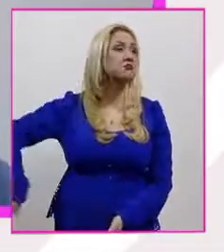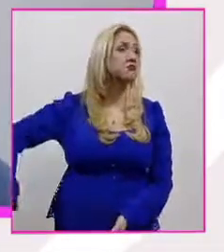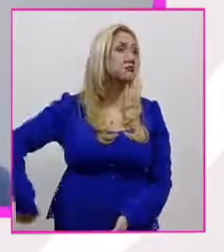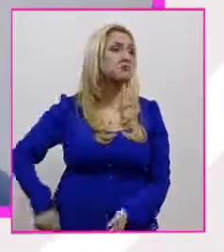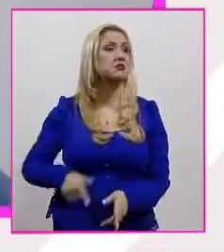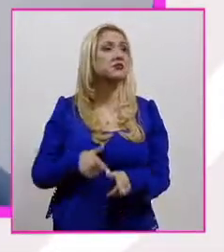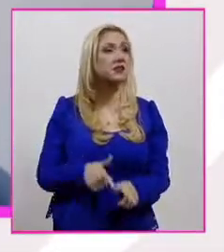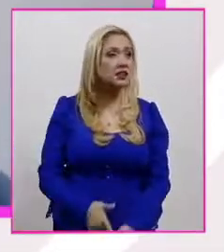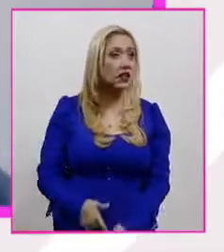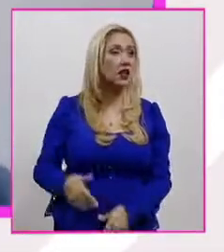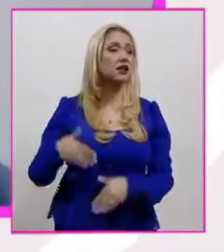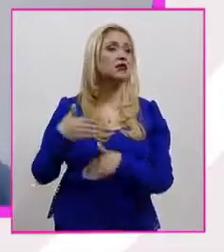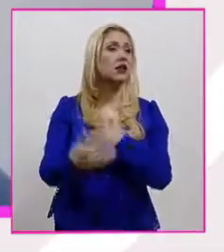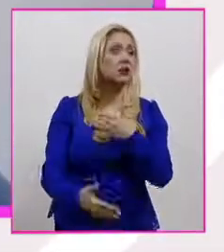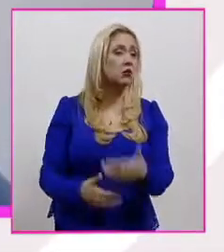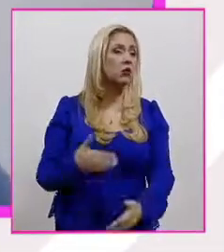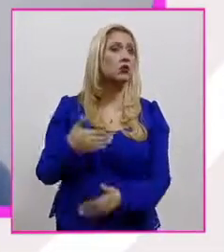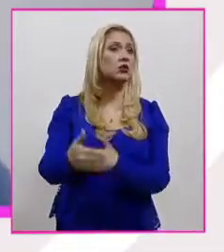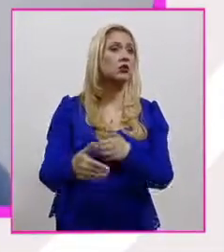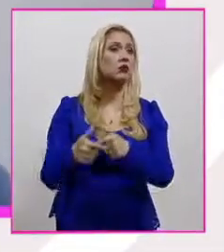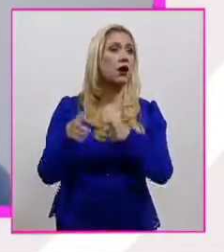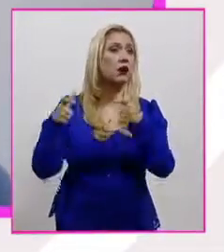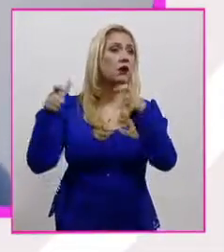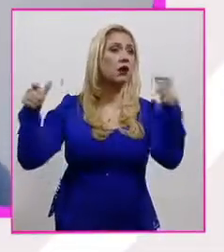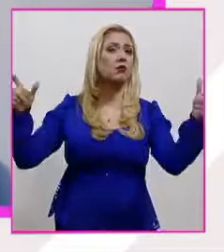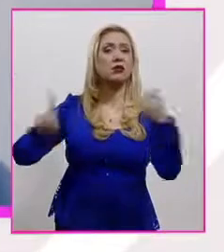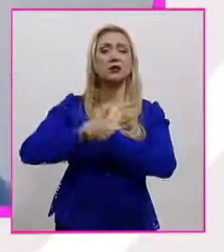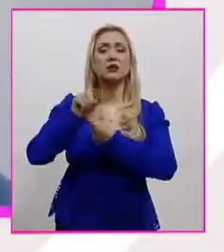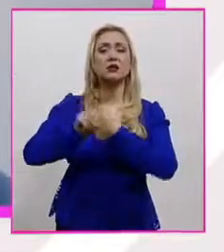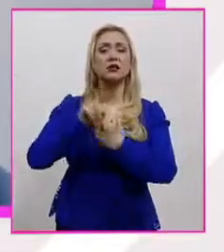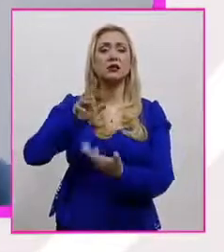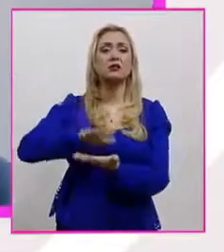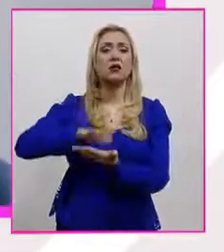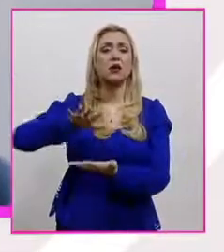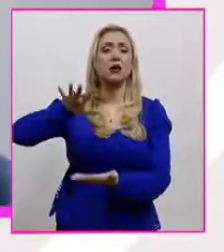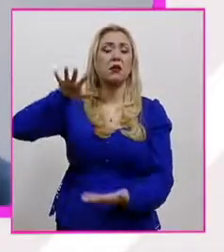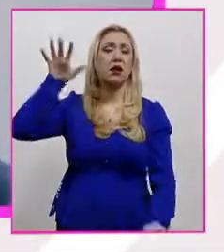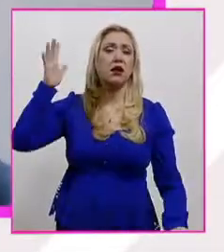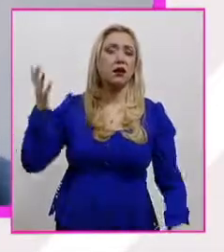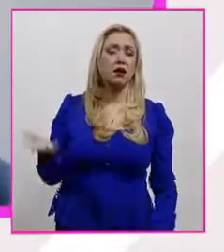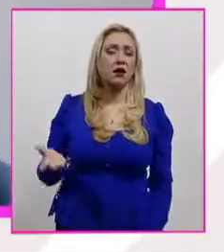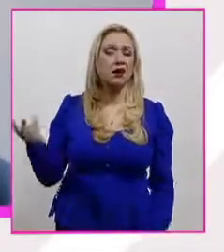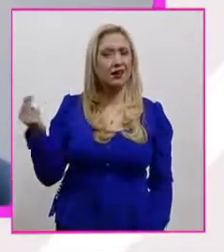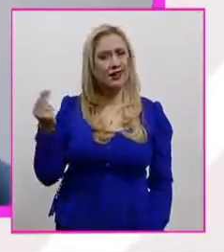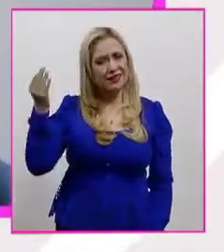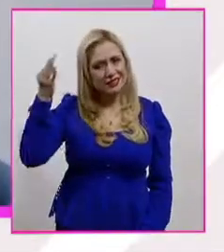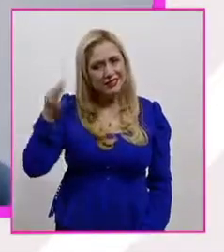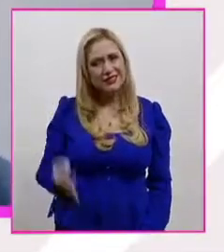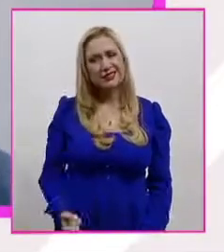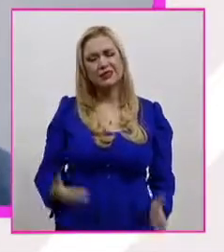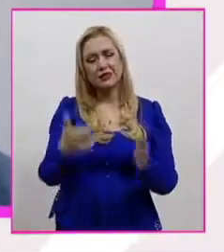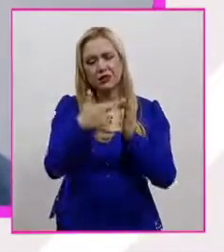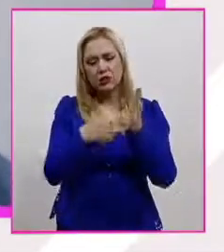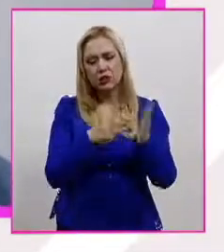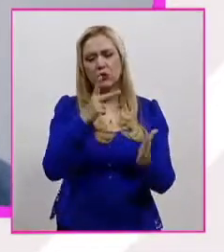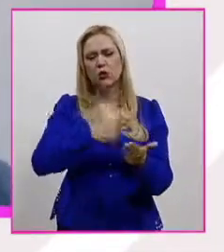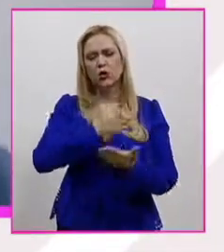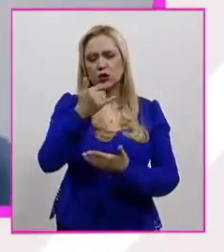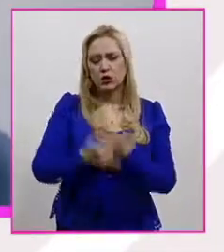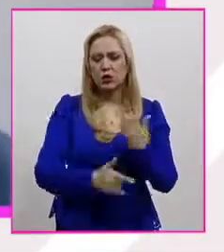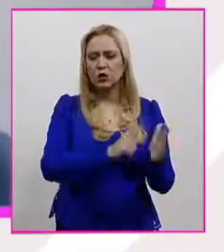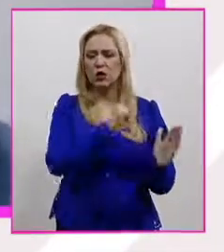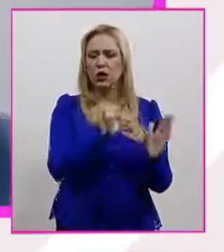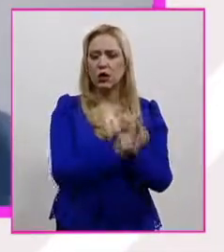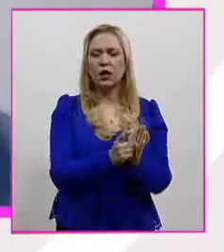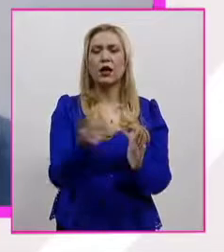reproducir, las vas a aumentar. Entonces, no fijar los criterios adecuados de política pública repercute